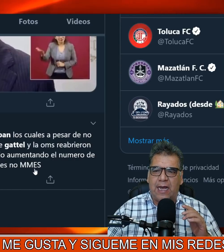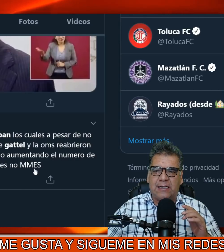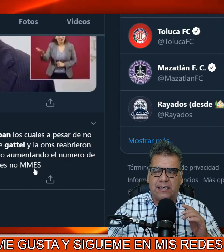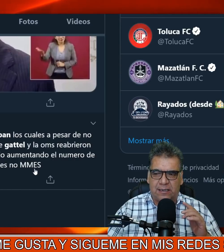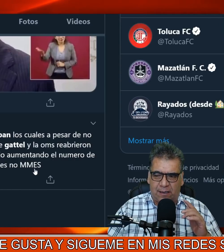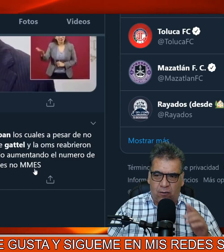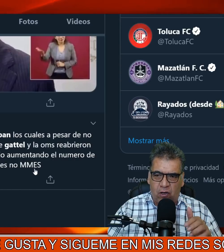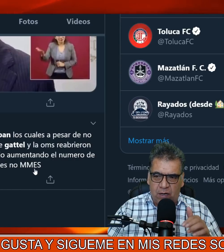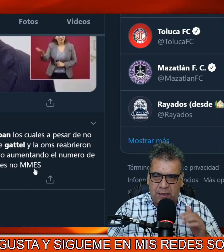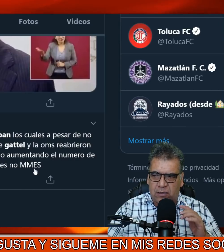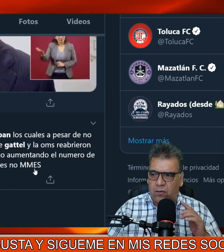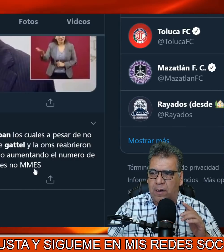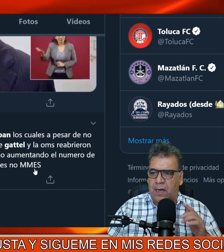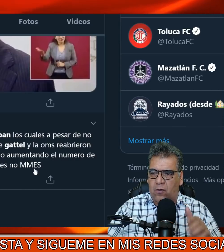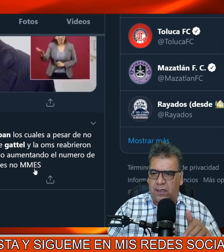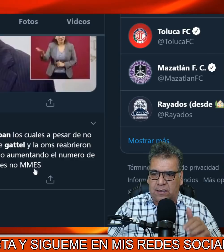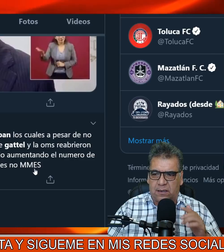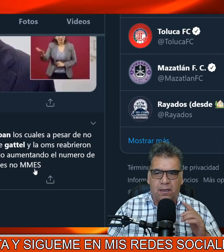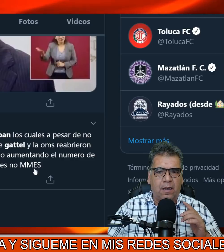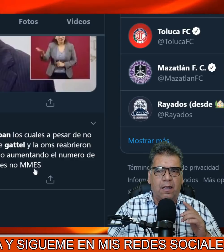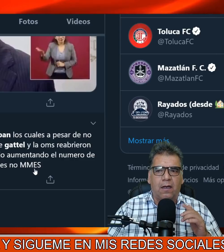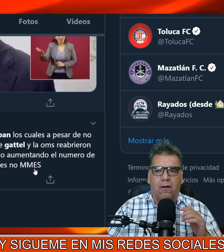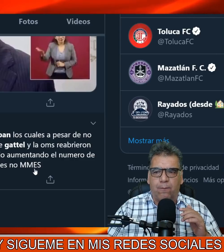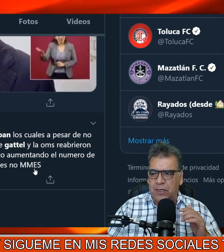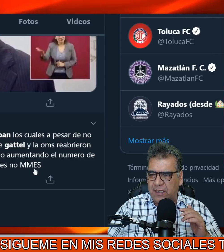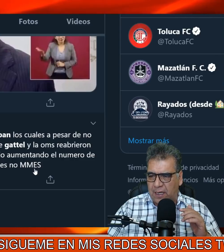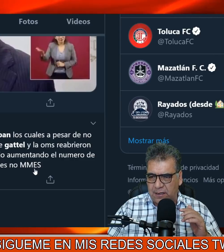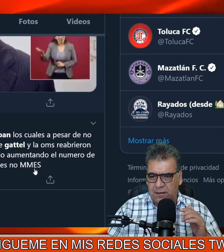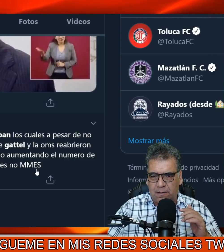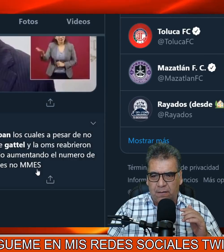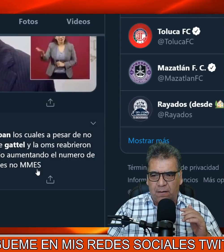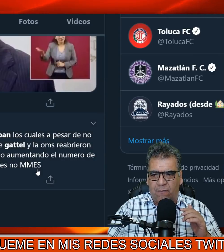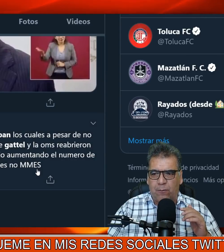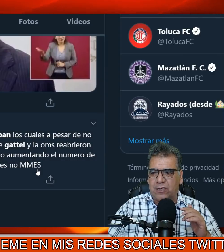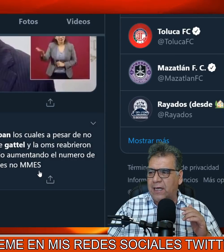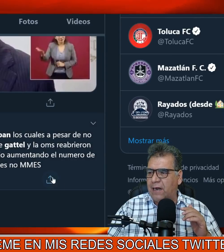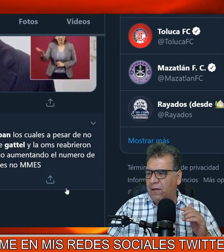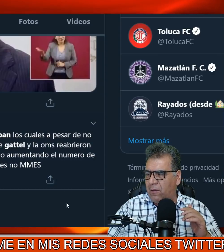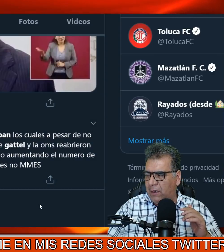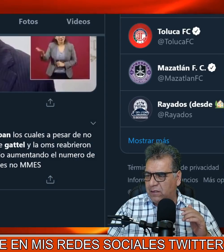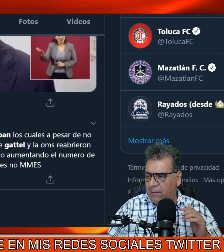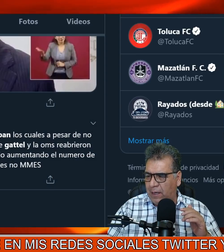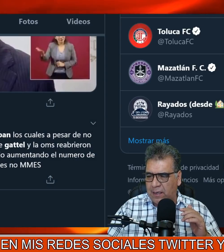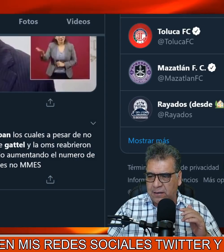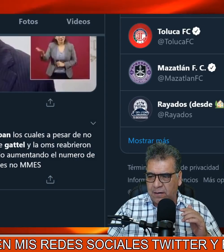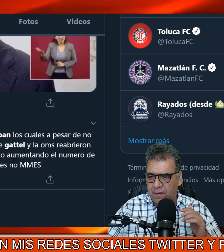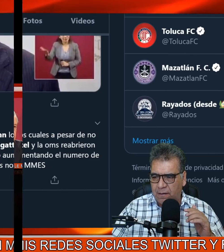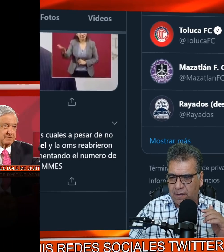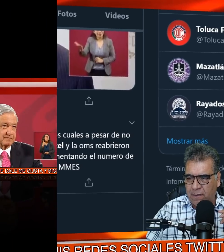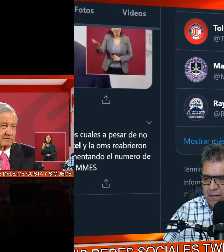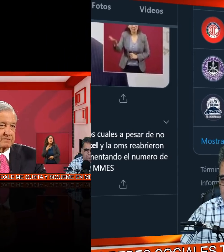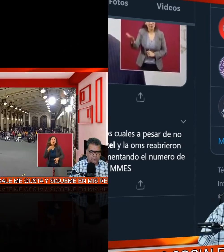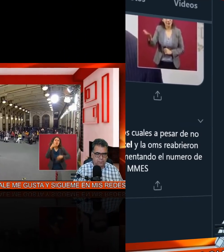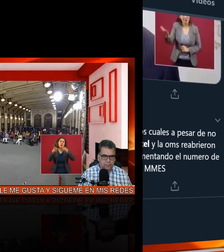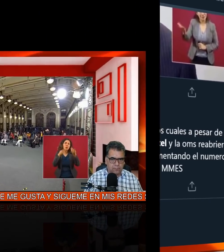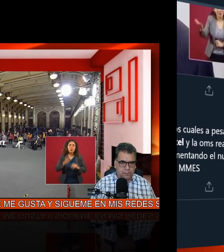asistir a esas reuniones de estos gobernadores golpistas. Vamos a ir al video, amigos y amigas.